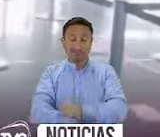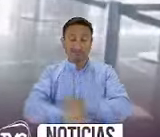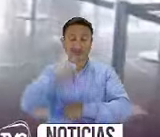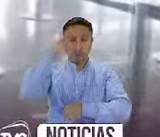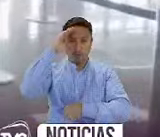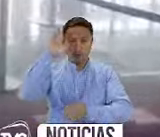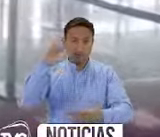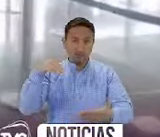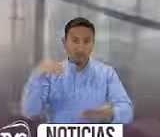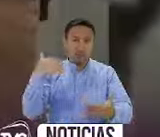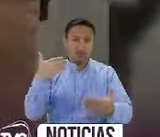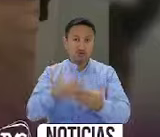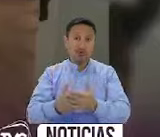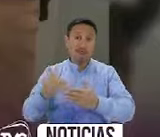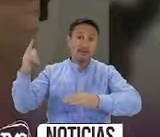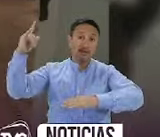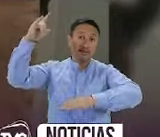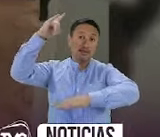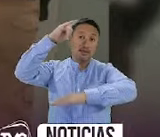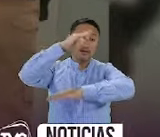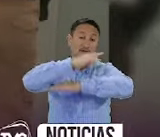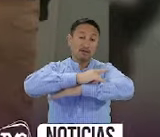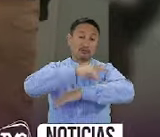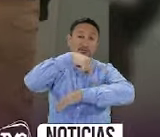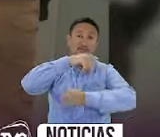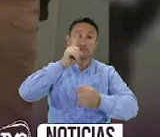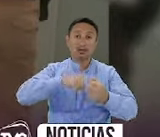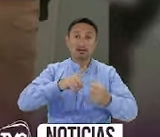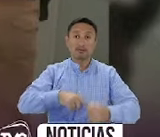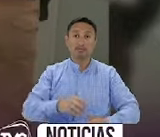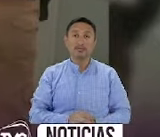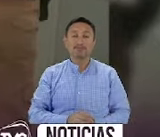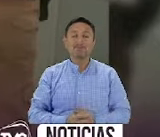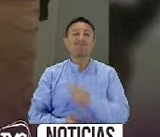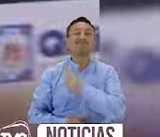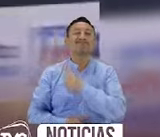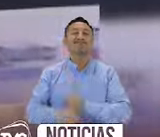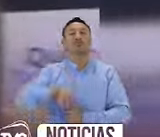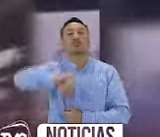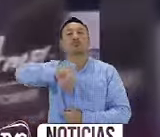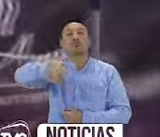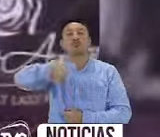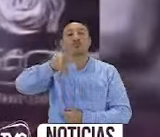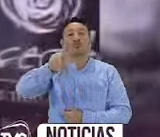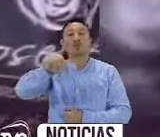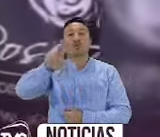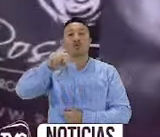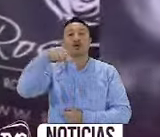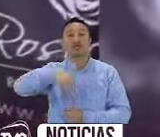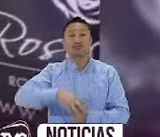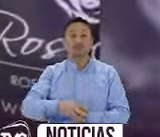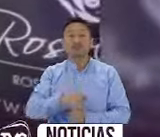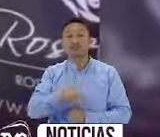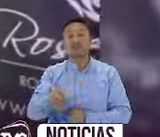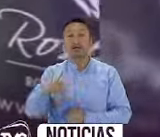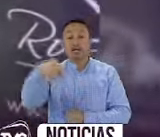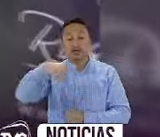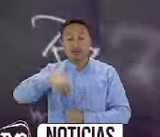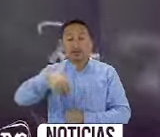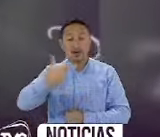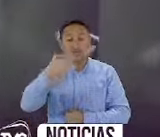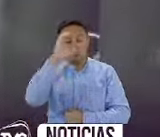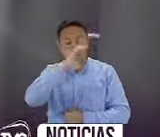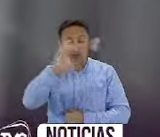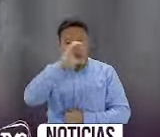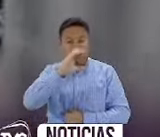Aeropuerto Internacional Mariscal Sucre de Quito el ciudadano Juan B., quien tenía en su contra una notificación roja por